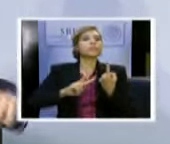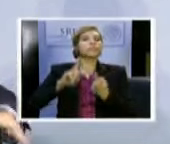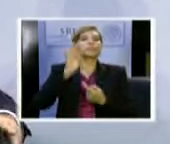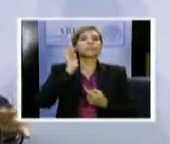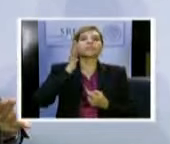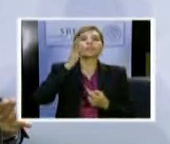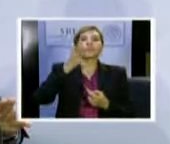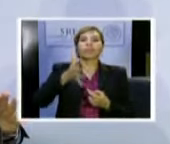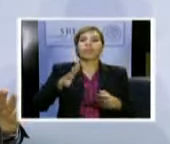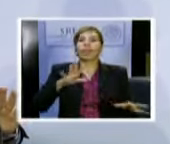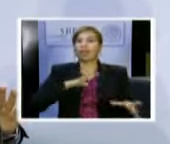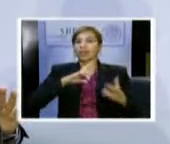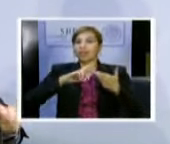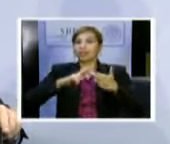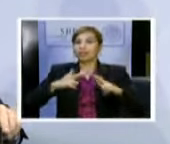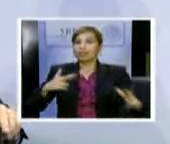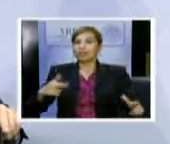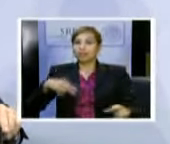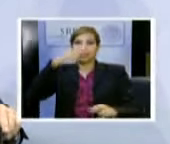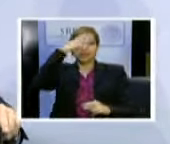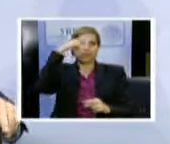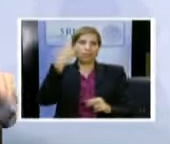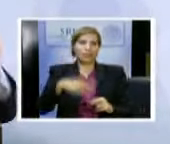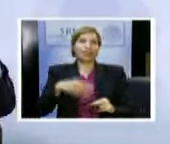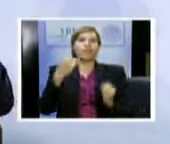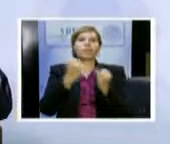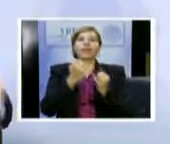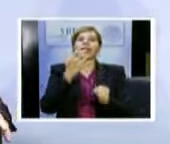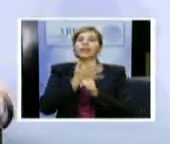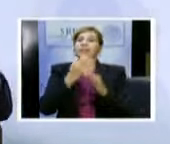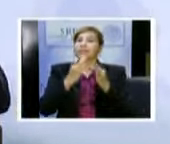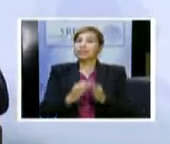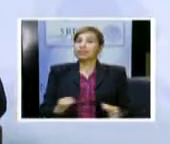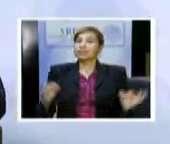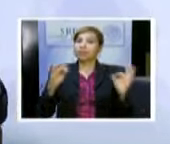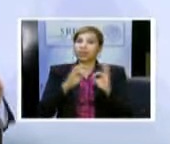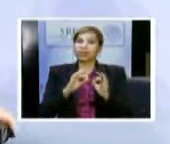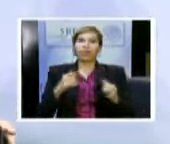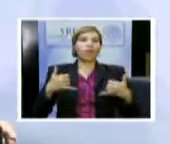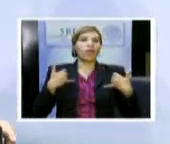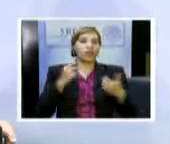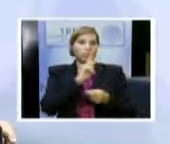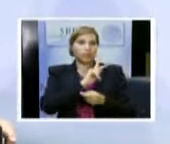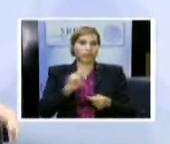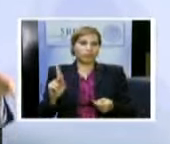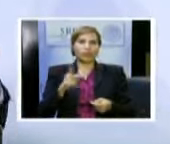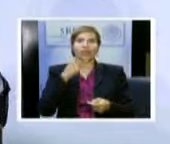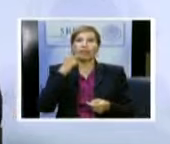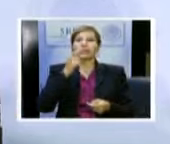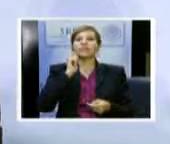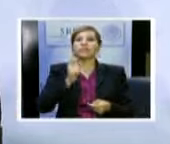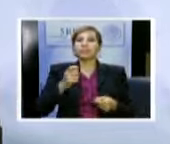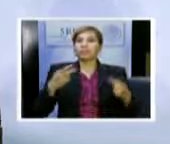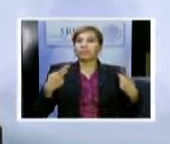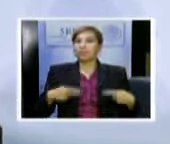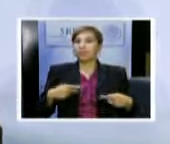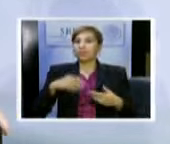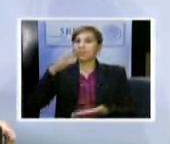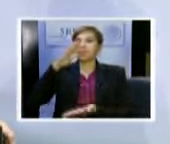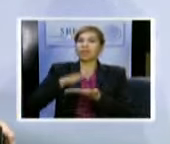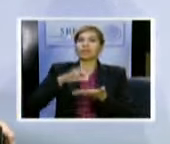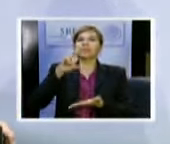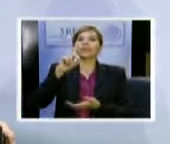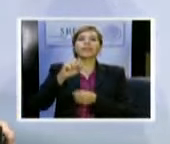un poco esta relación entre México y los Estados Unidos y su importancia. Estamos hablando de jóvenes, estamos hablando de personas que tienen menos de